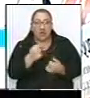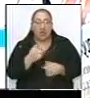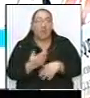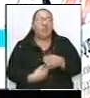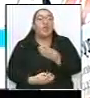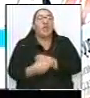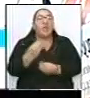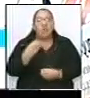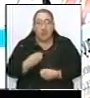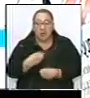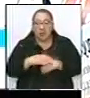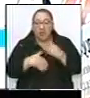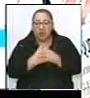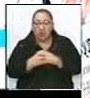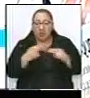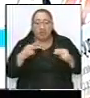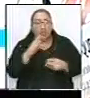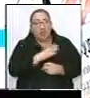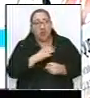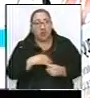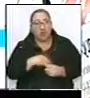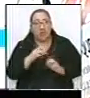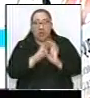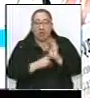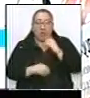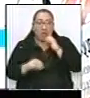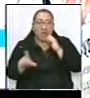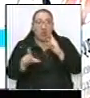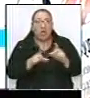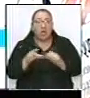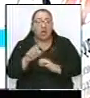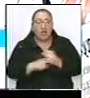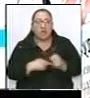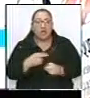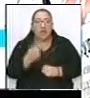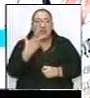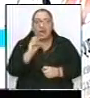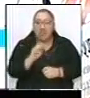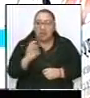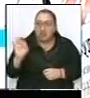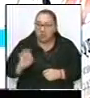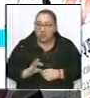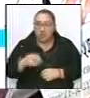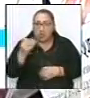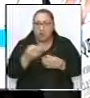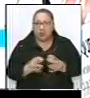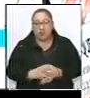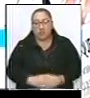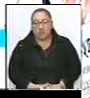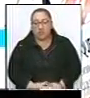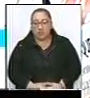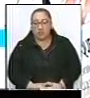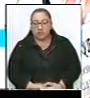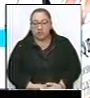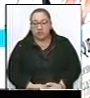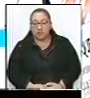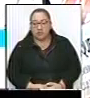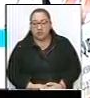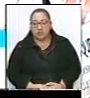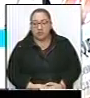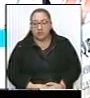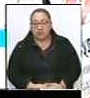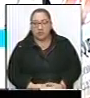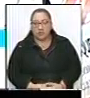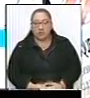devuelve todos los niveles de gobierno, el regional, el local y el nacional, 30% de lo presupuestado.